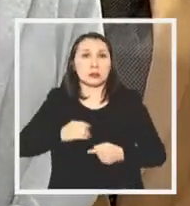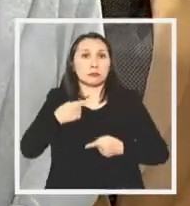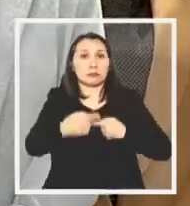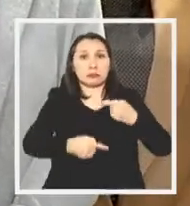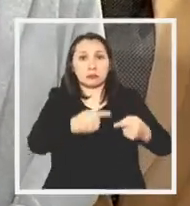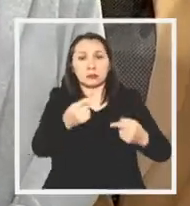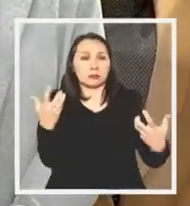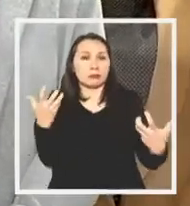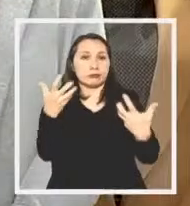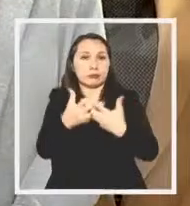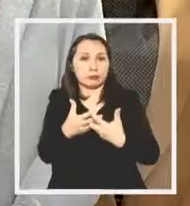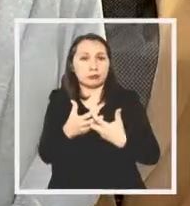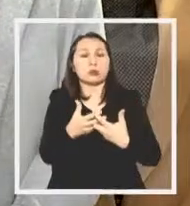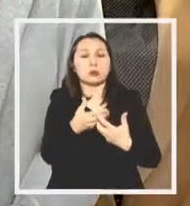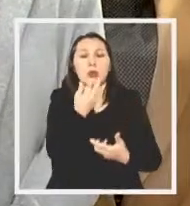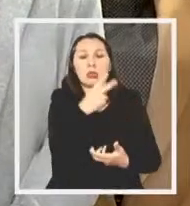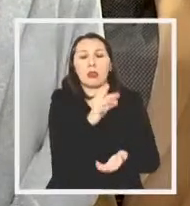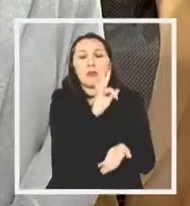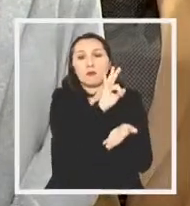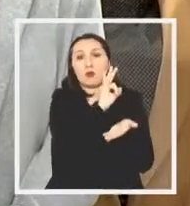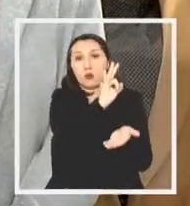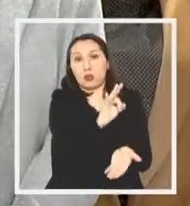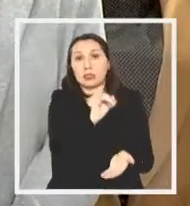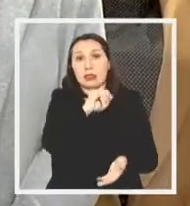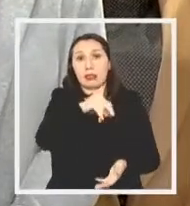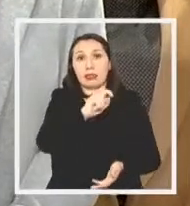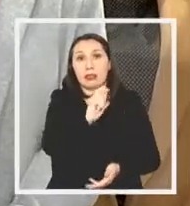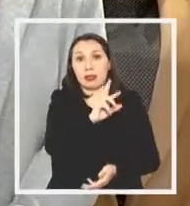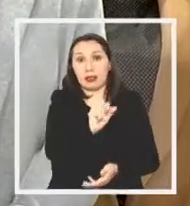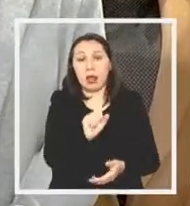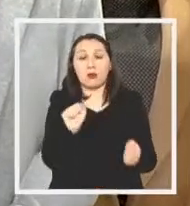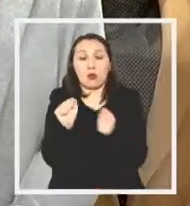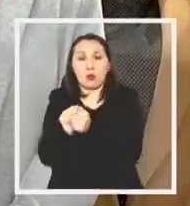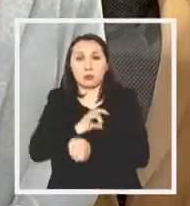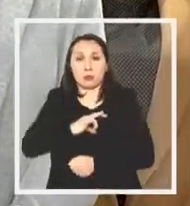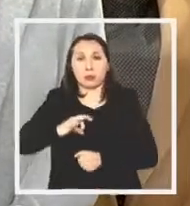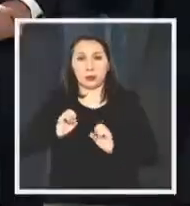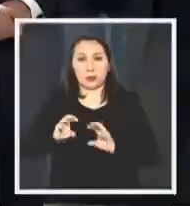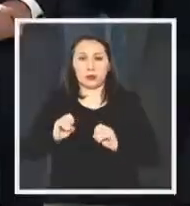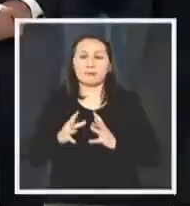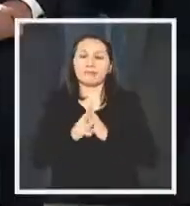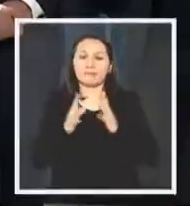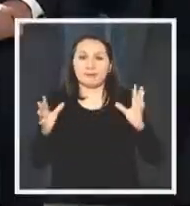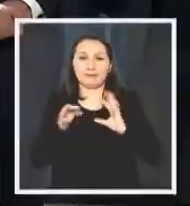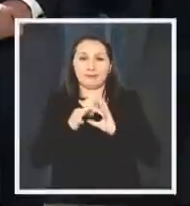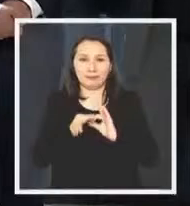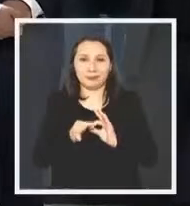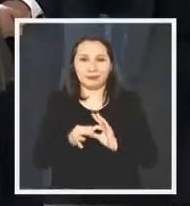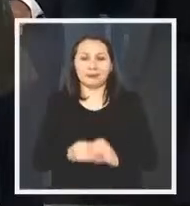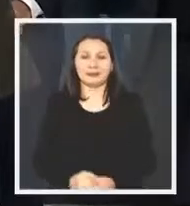a la articulación de esta fundación con la cartera Así que muchas gracias